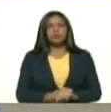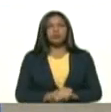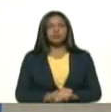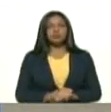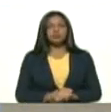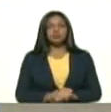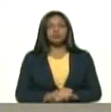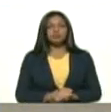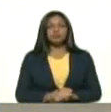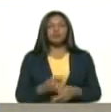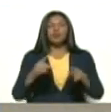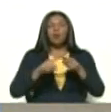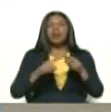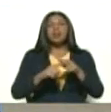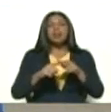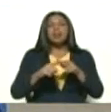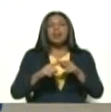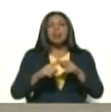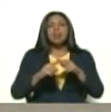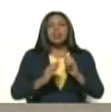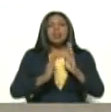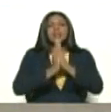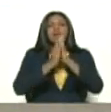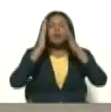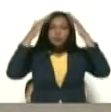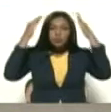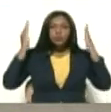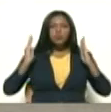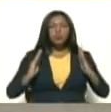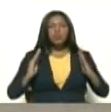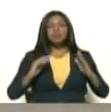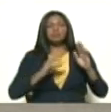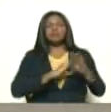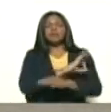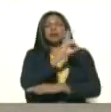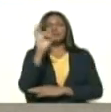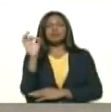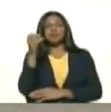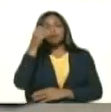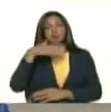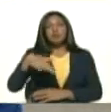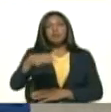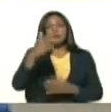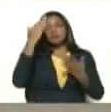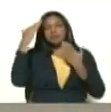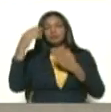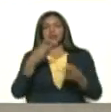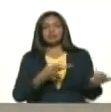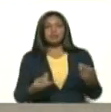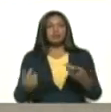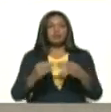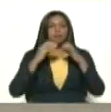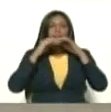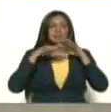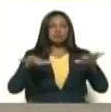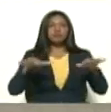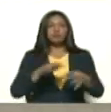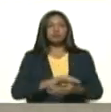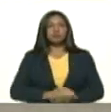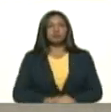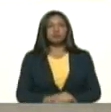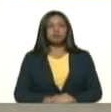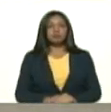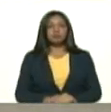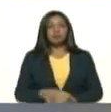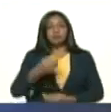Pastora recorriendo las calles de Barquisimeto. ¡Qué belleza! Y el pueblo saludándola y recibiendo sus bendiciones. Padre